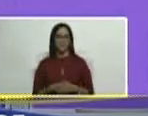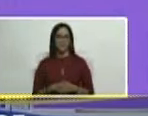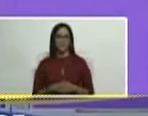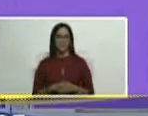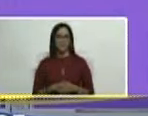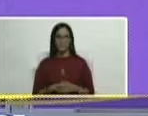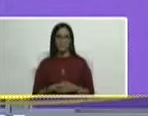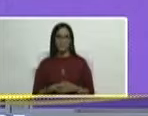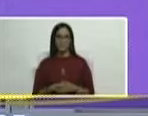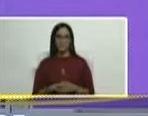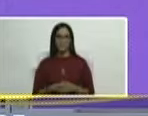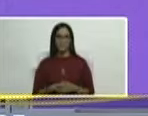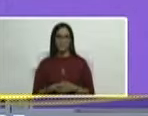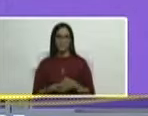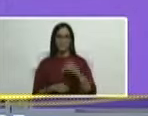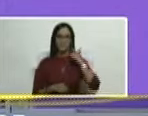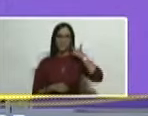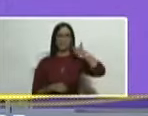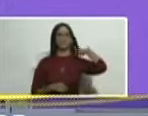India